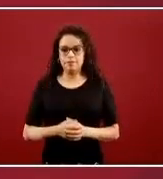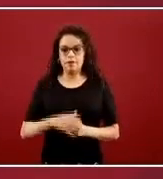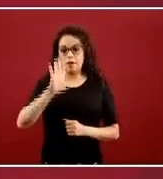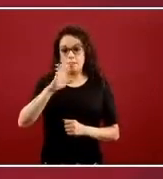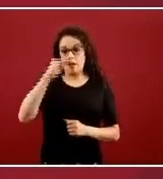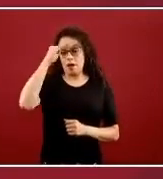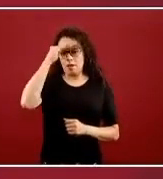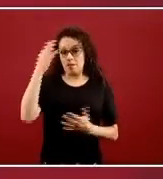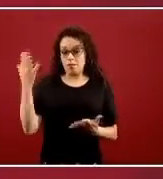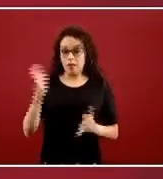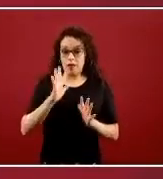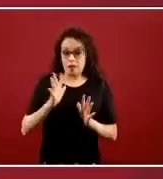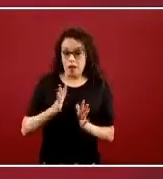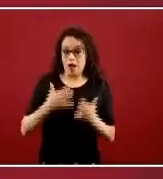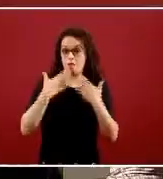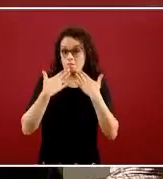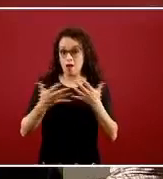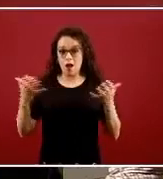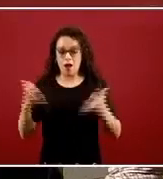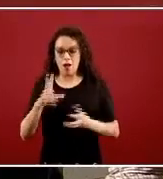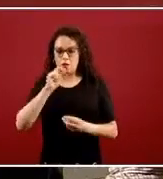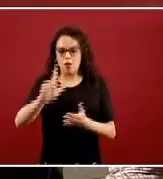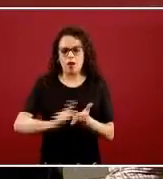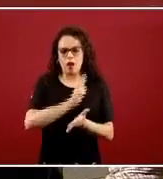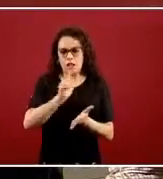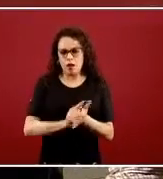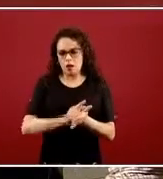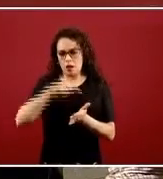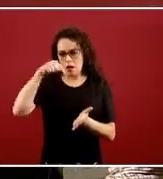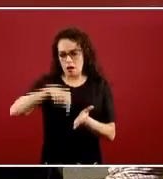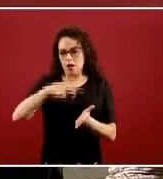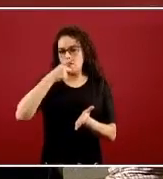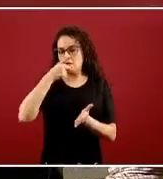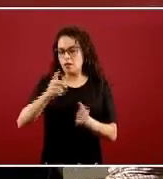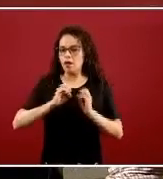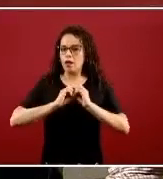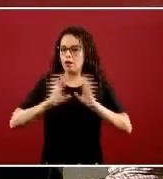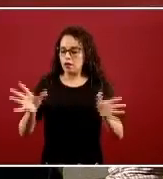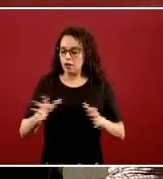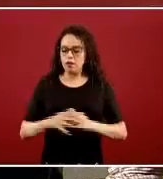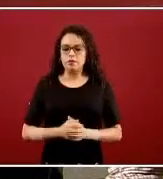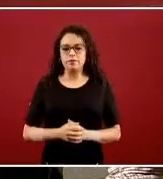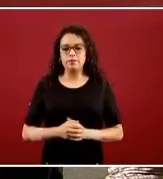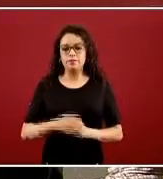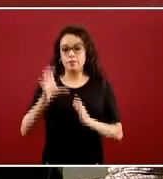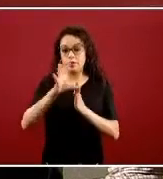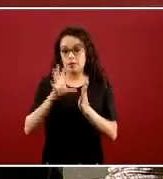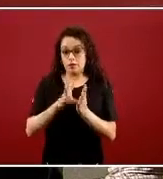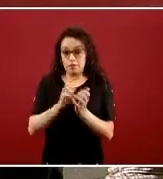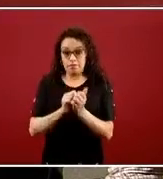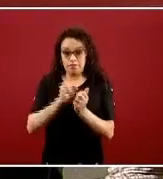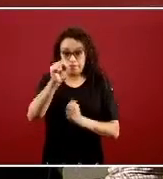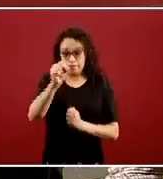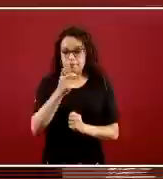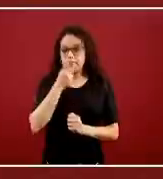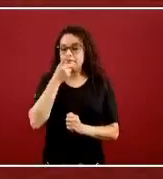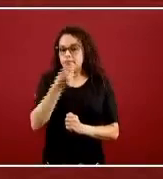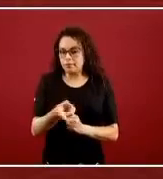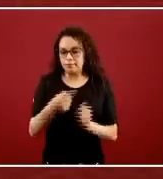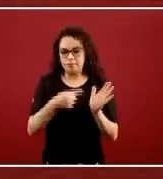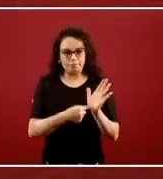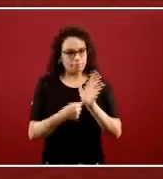consideramos productivo. La ley en México es muy clara cuando contempla en la Constitución las condiciones que